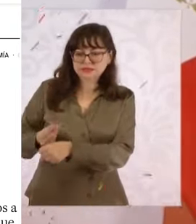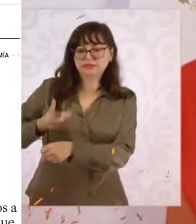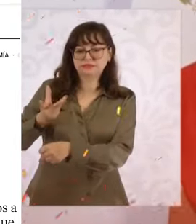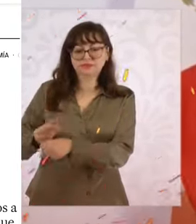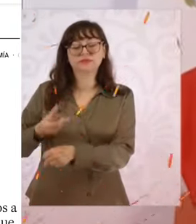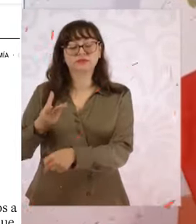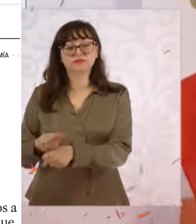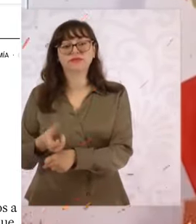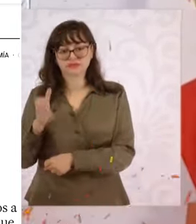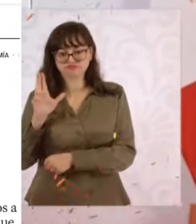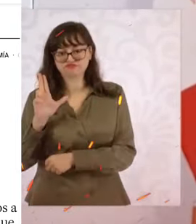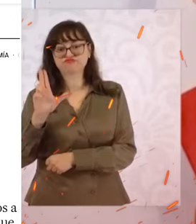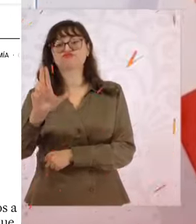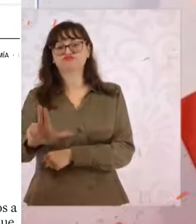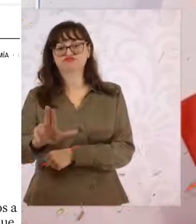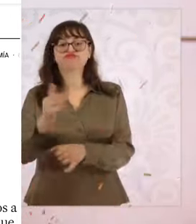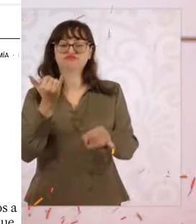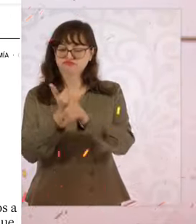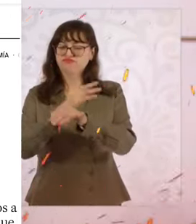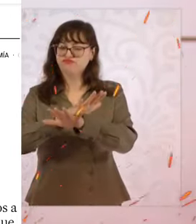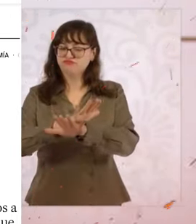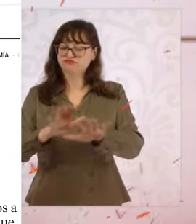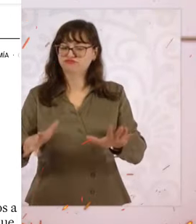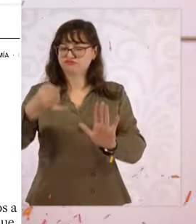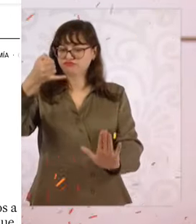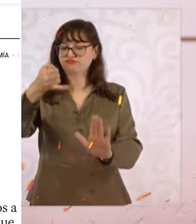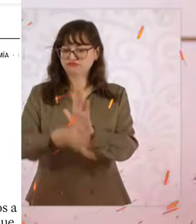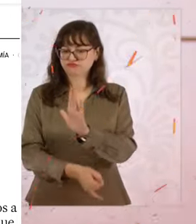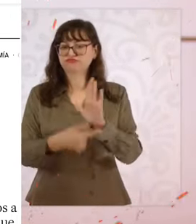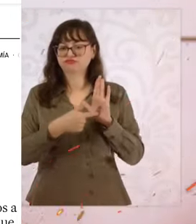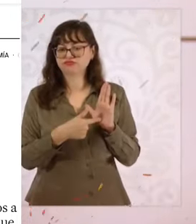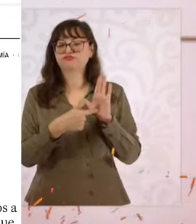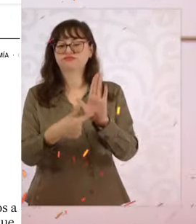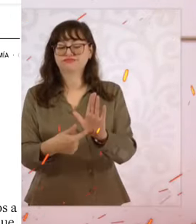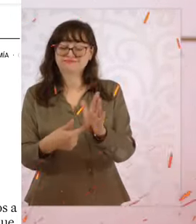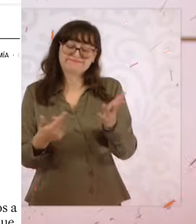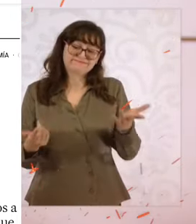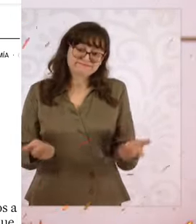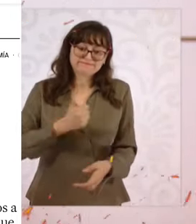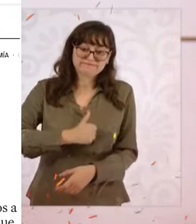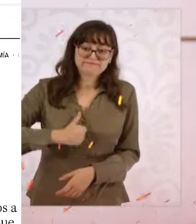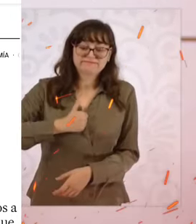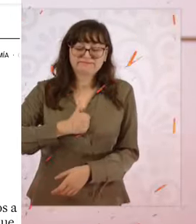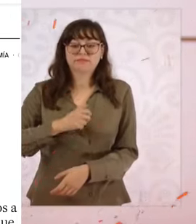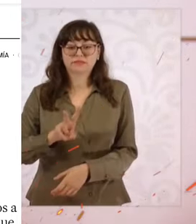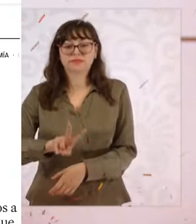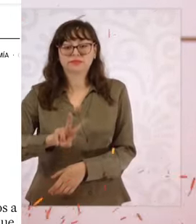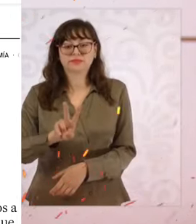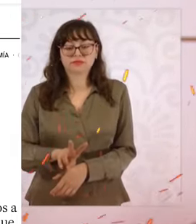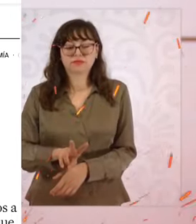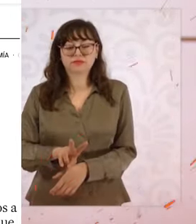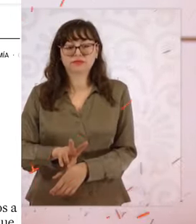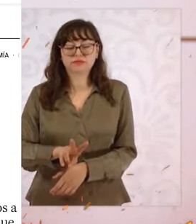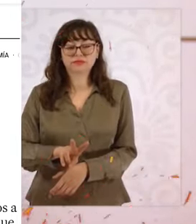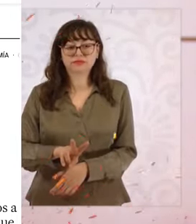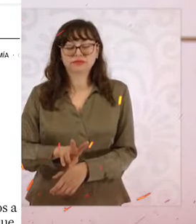el Gabinete de Seguridad podrán detallarlo y particularmente pues estos lamentables sucesos que ocurrieron